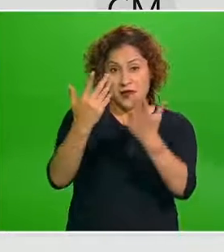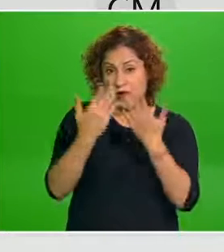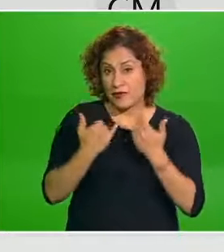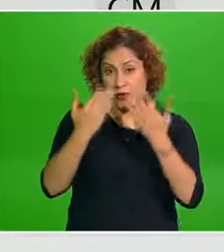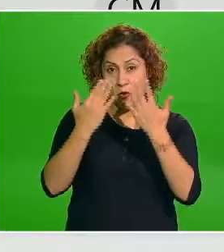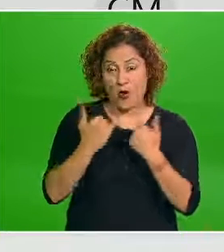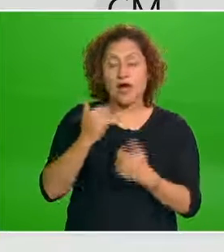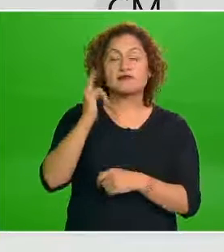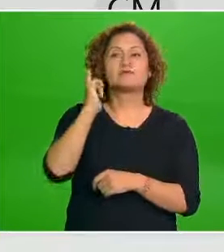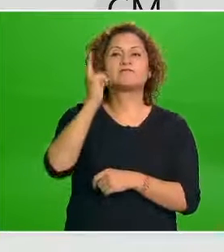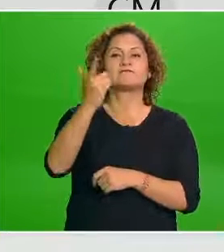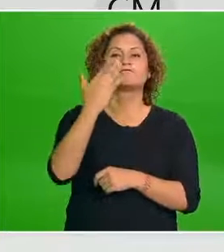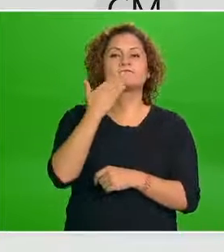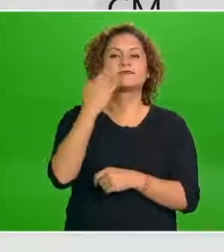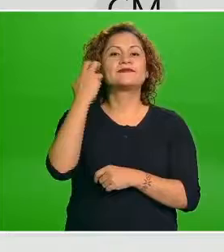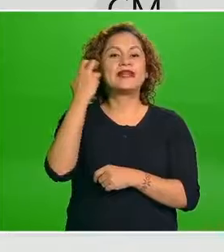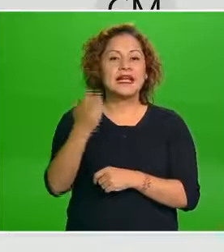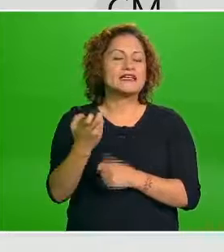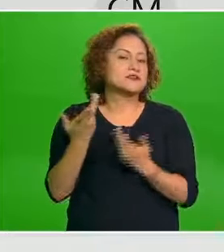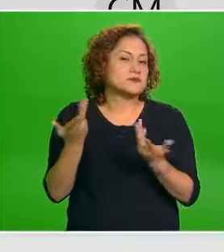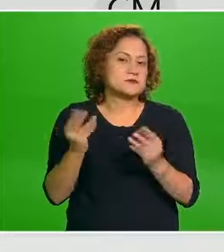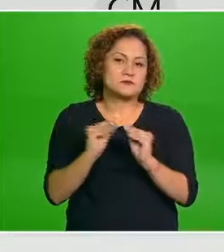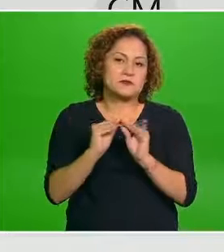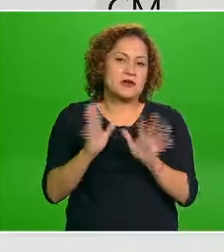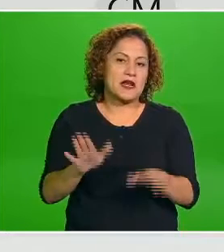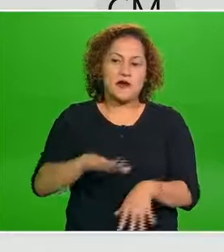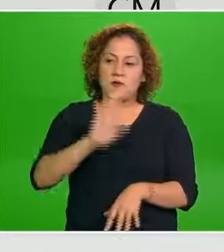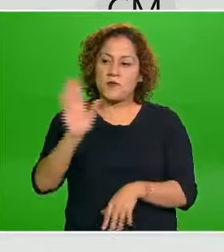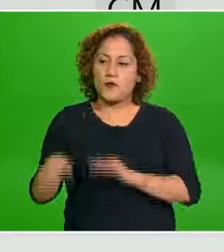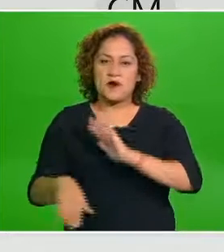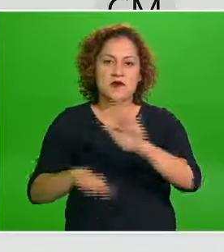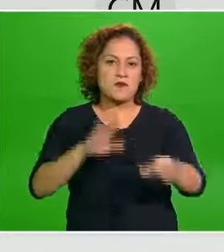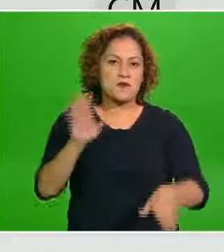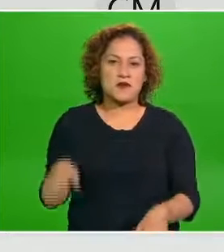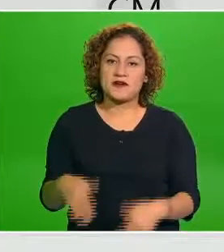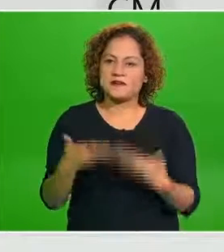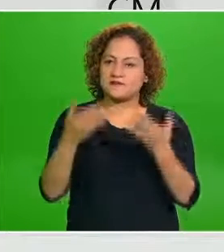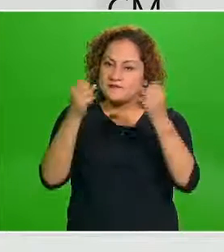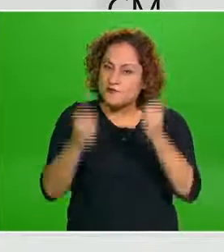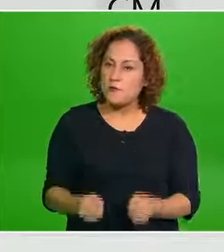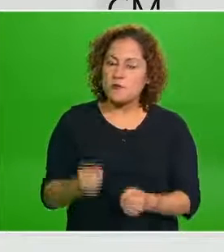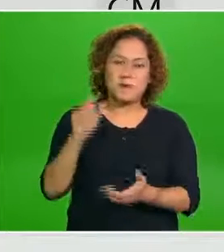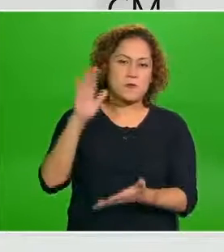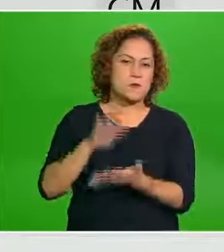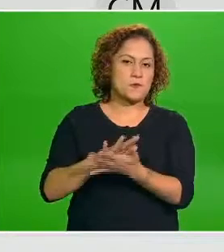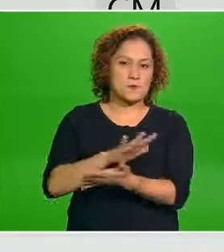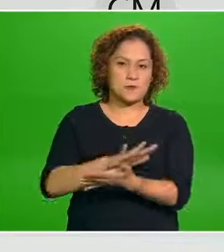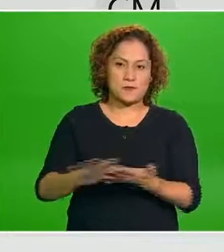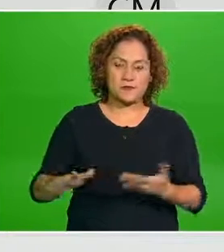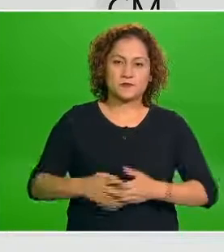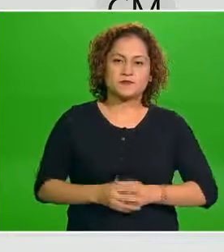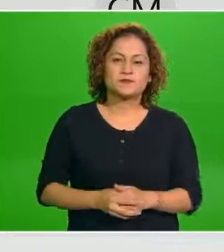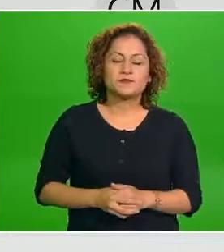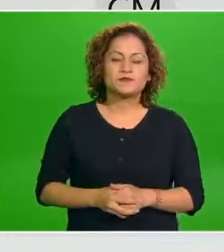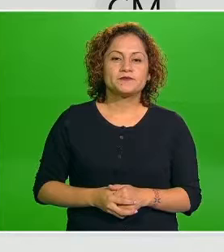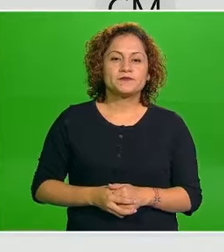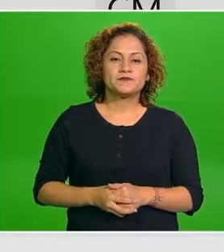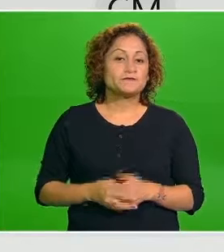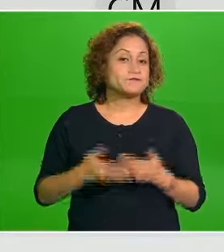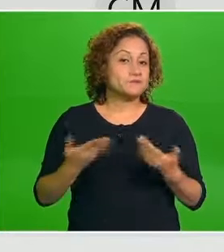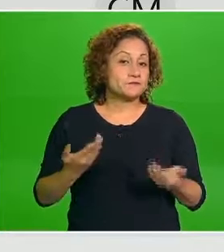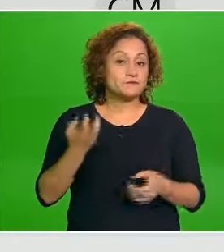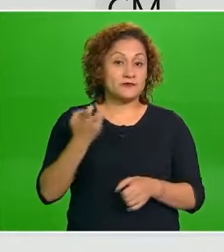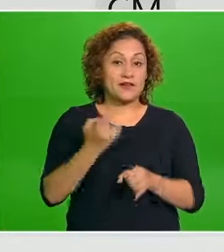grave, pues obviamente no hay posibilidad de fallecer a consecuencias de la COVID-19. Pues bien, esta sería